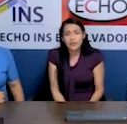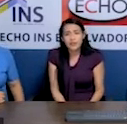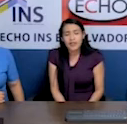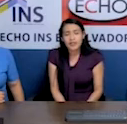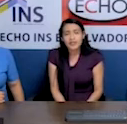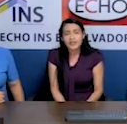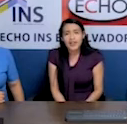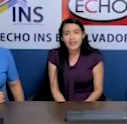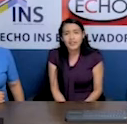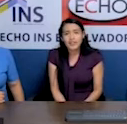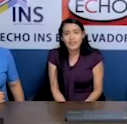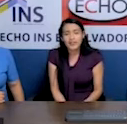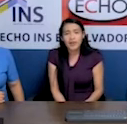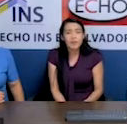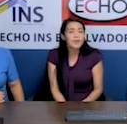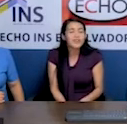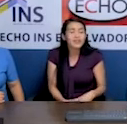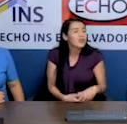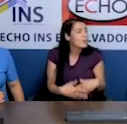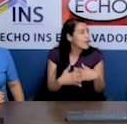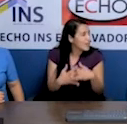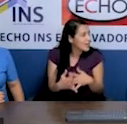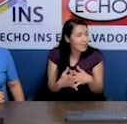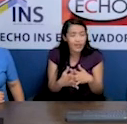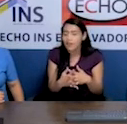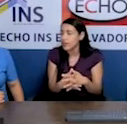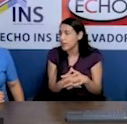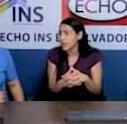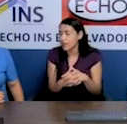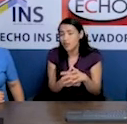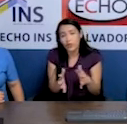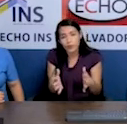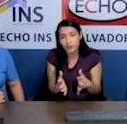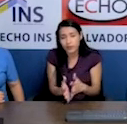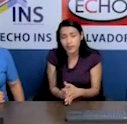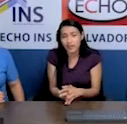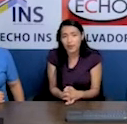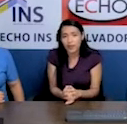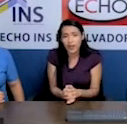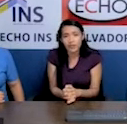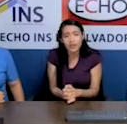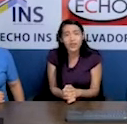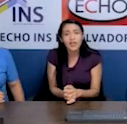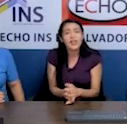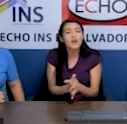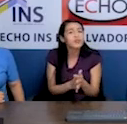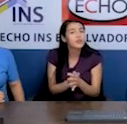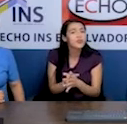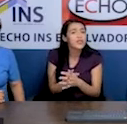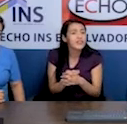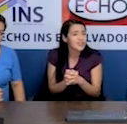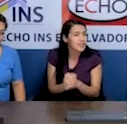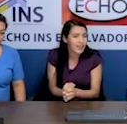de las entidades que a mí me siento que me retan cada vez que tengo la oportunidad de abordarlo es